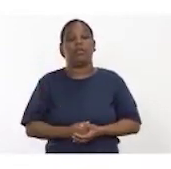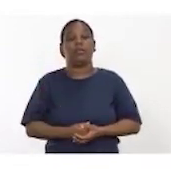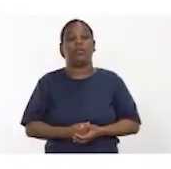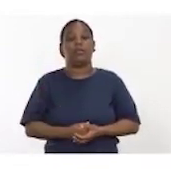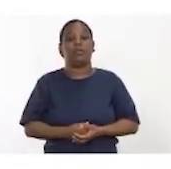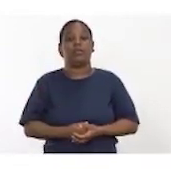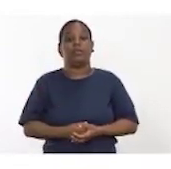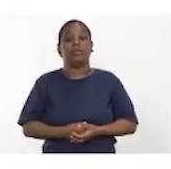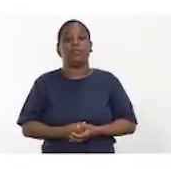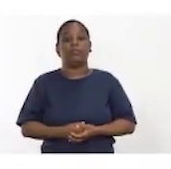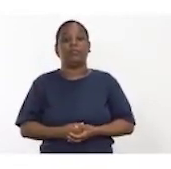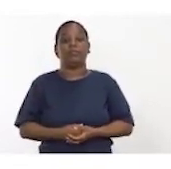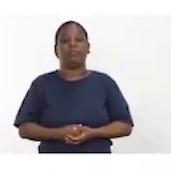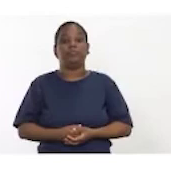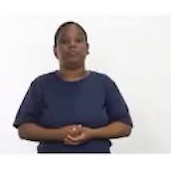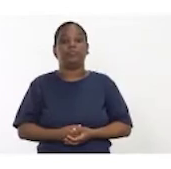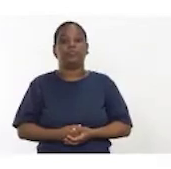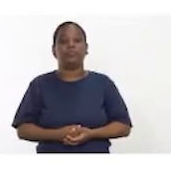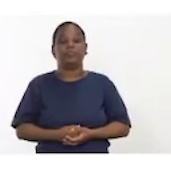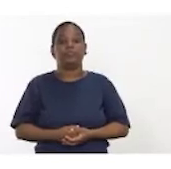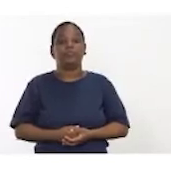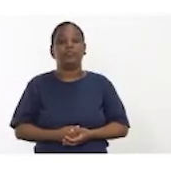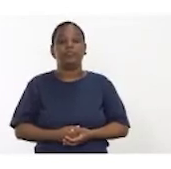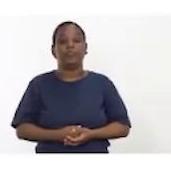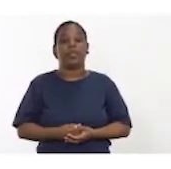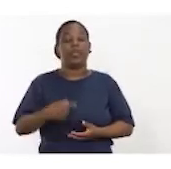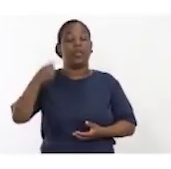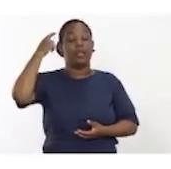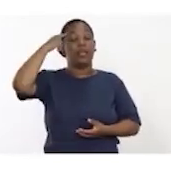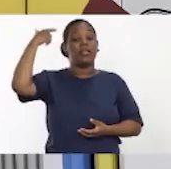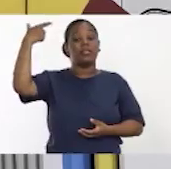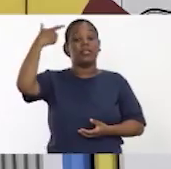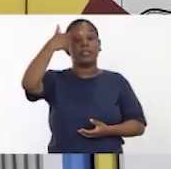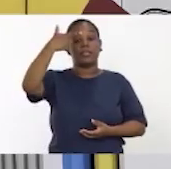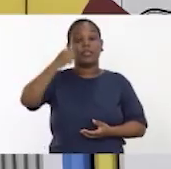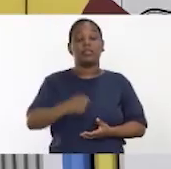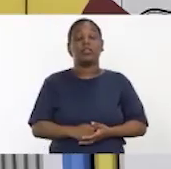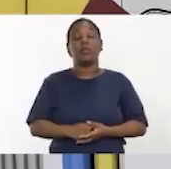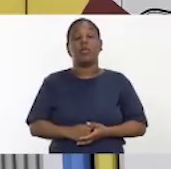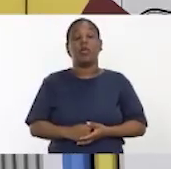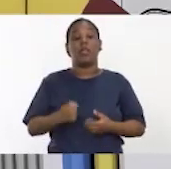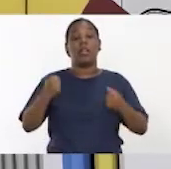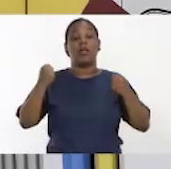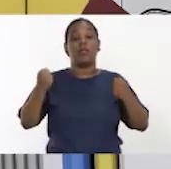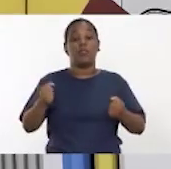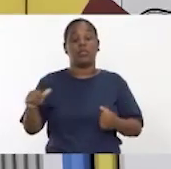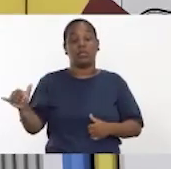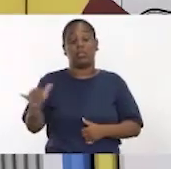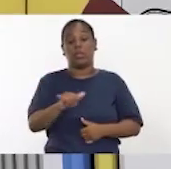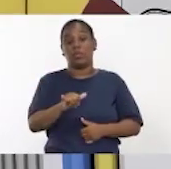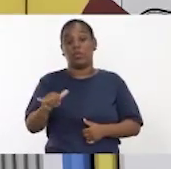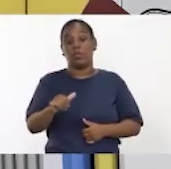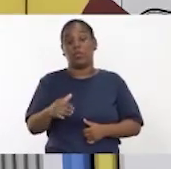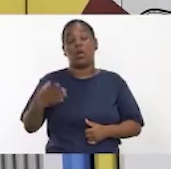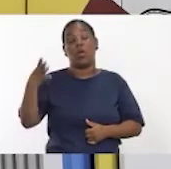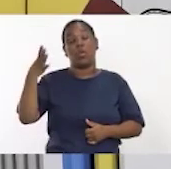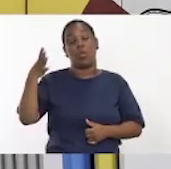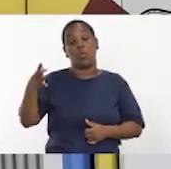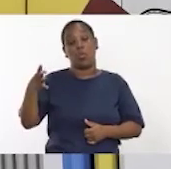nos enuncia El sentido de la